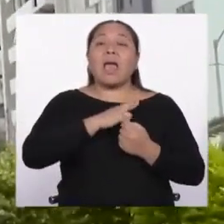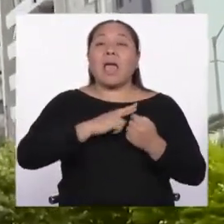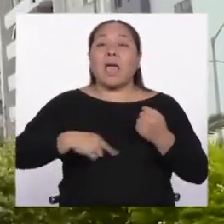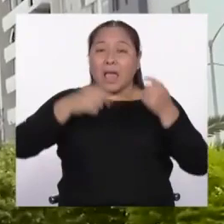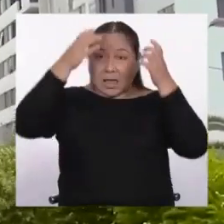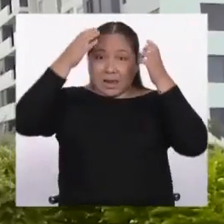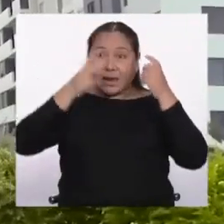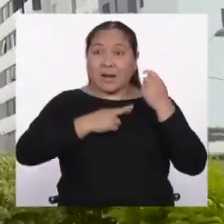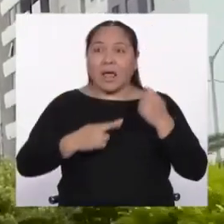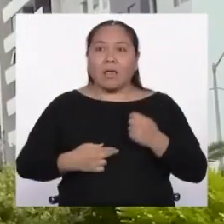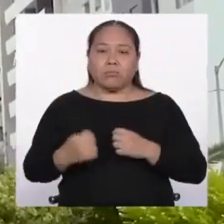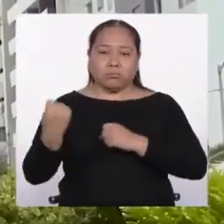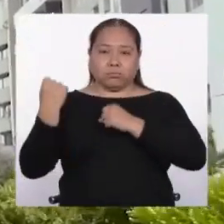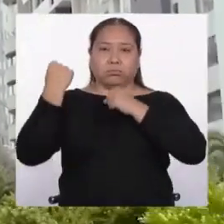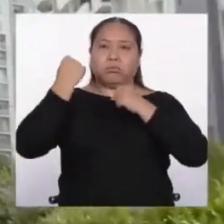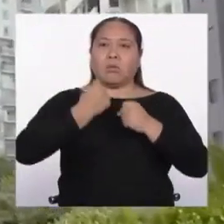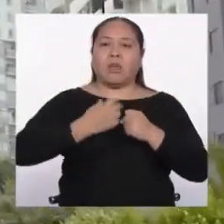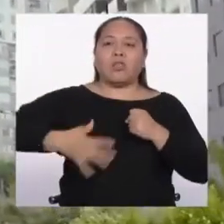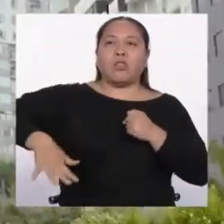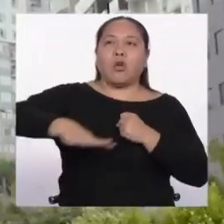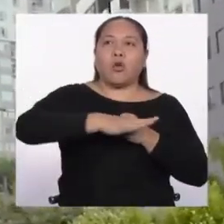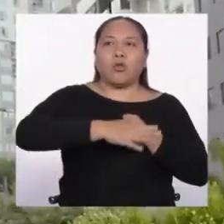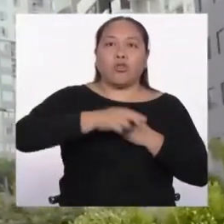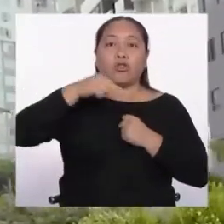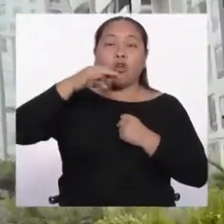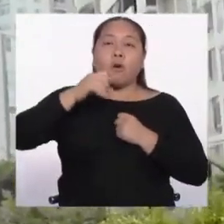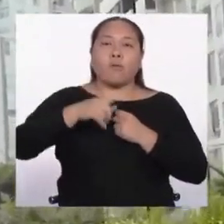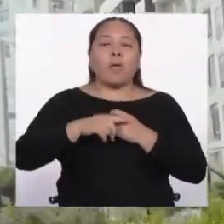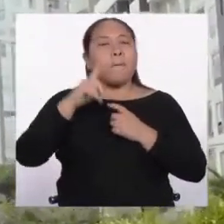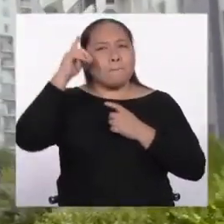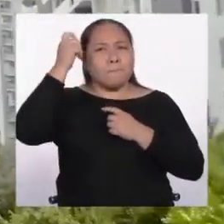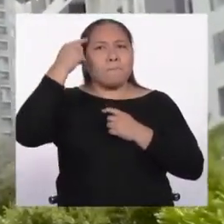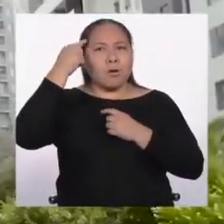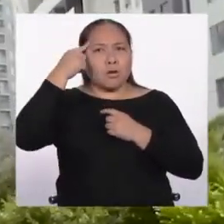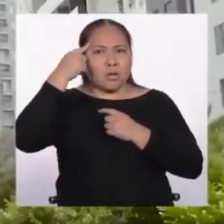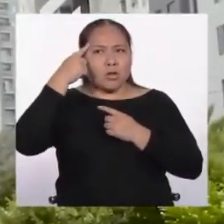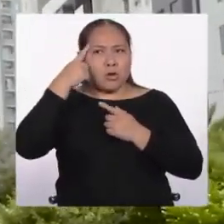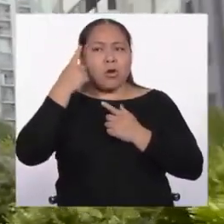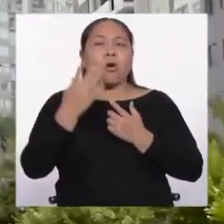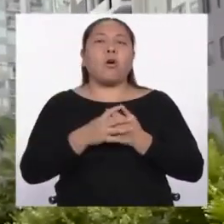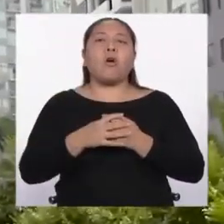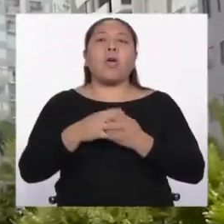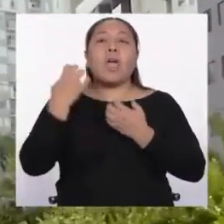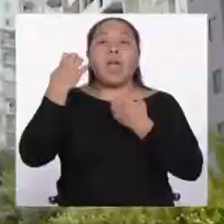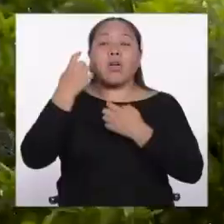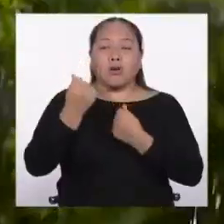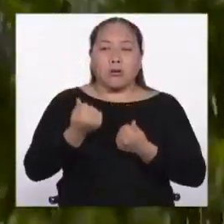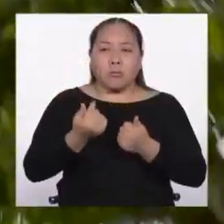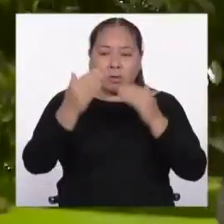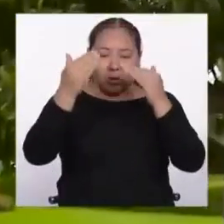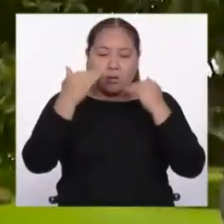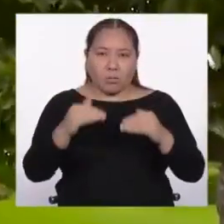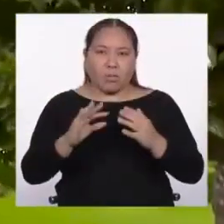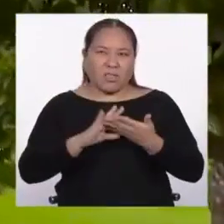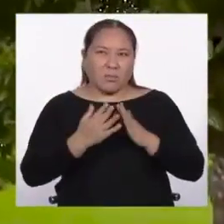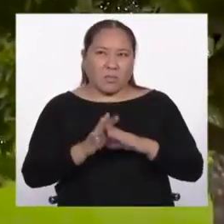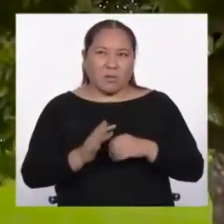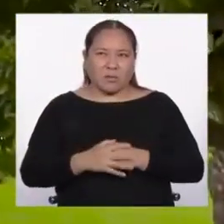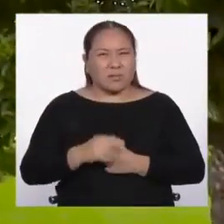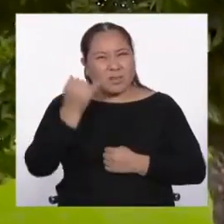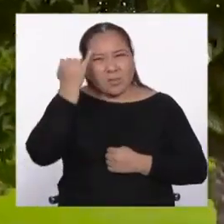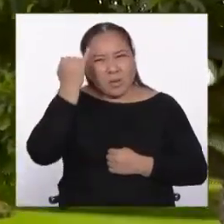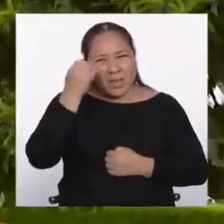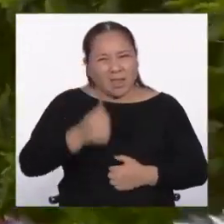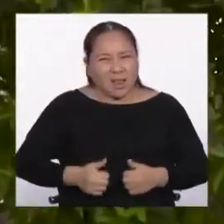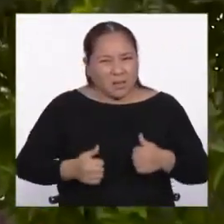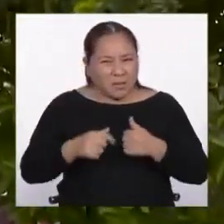todo. Le seguía la nobleza, que eran personas que tenían poder político y económico, luego el clero y finalmente el pueblo. ¿Te imaginas cómo habrá sido la